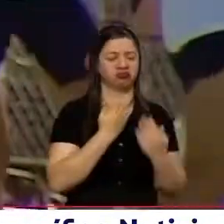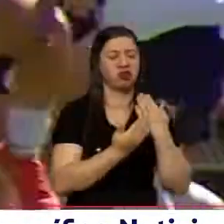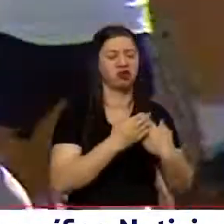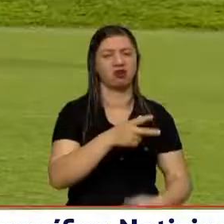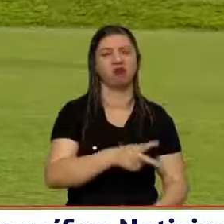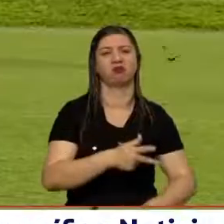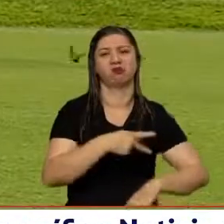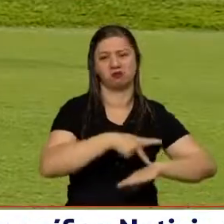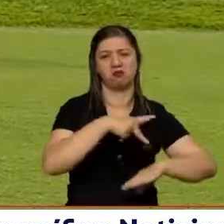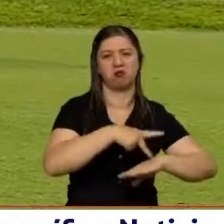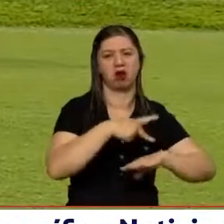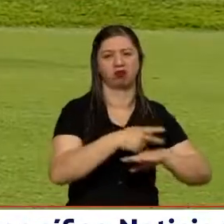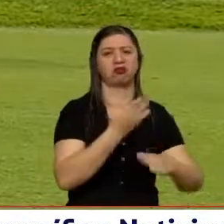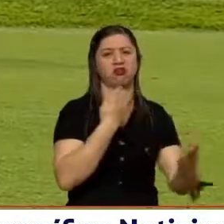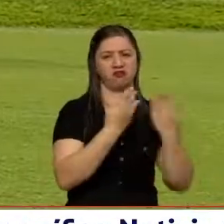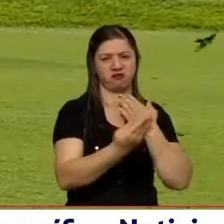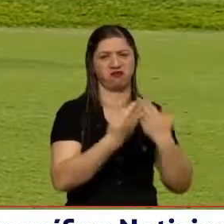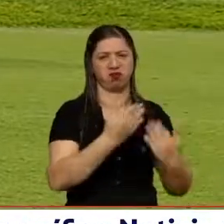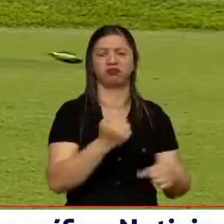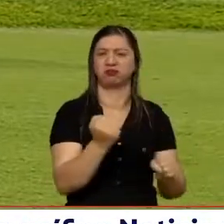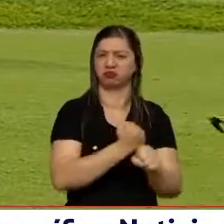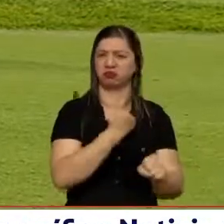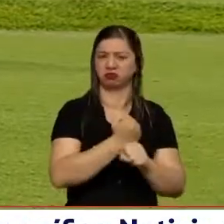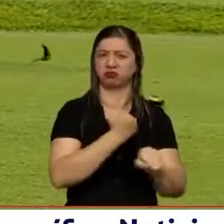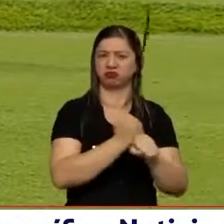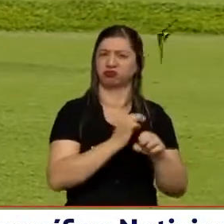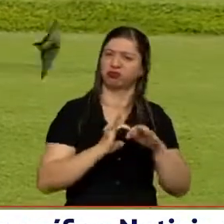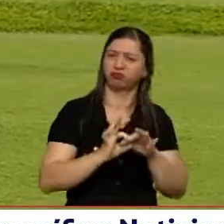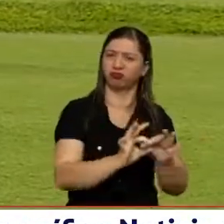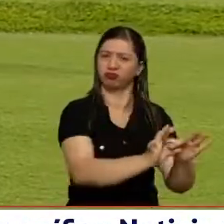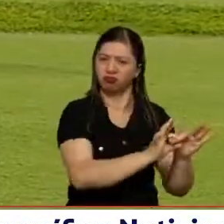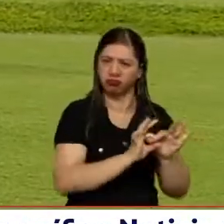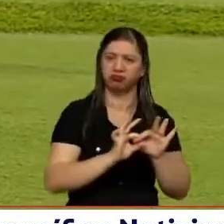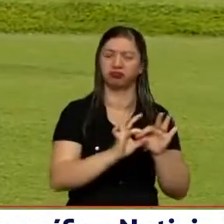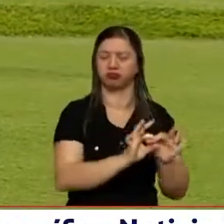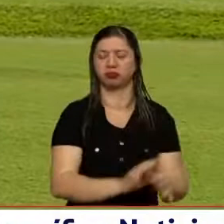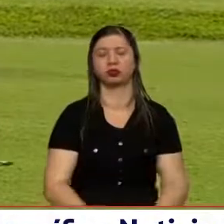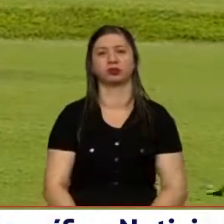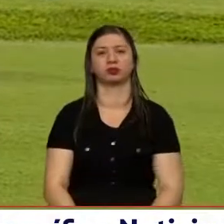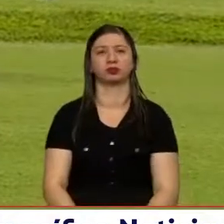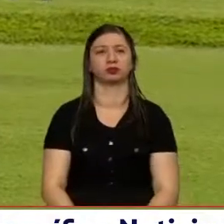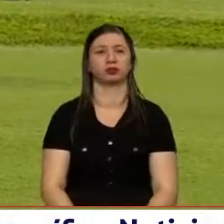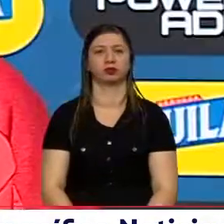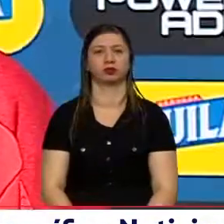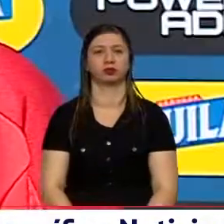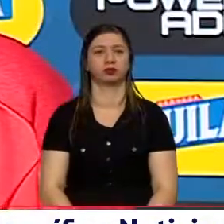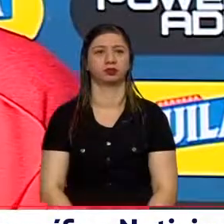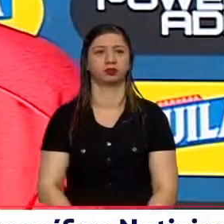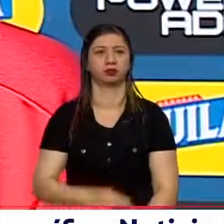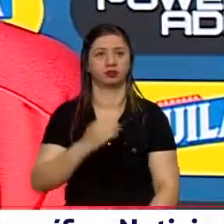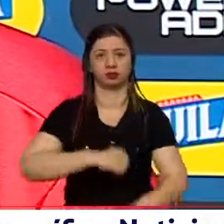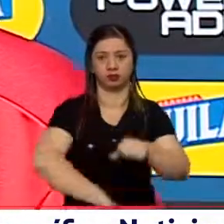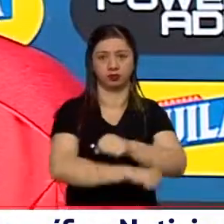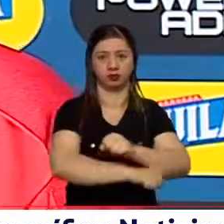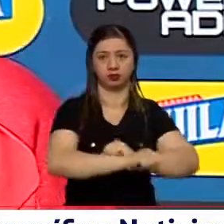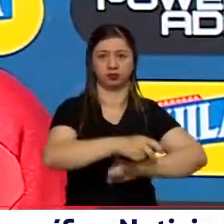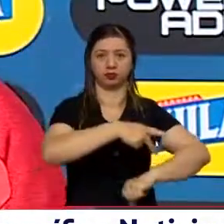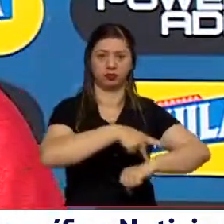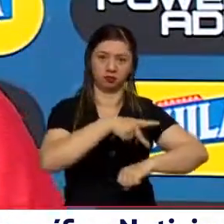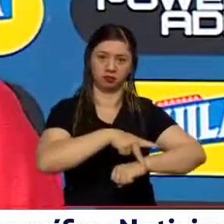Confiadas, creo que se sobresale el trabajo, la unión del grupo. El juego aéreo de Paraguay es una identidad,